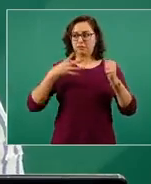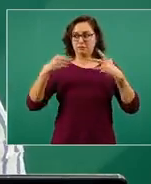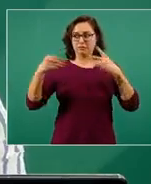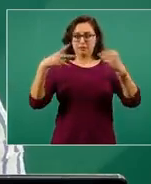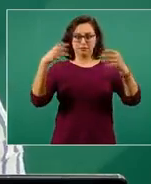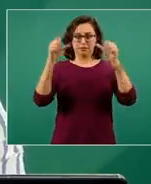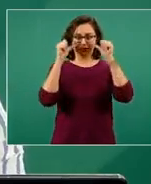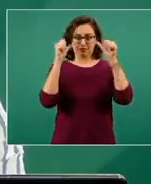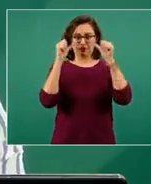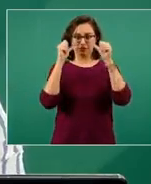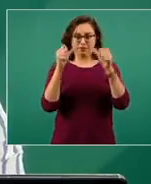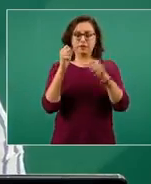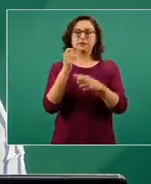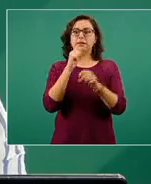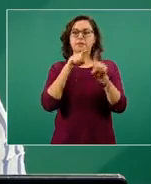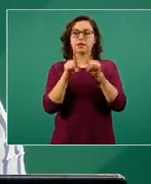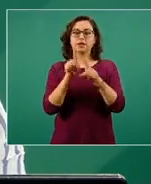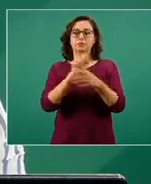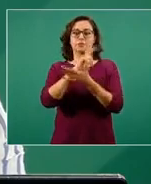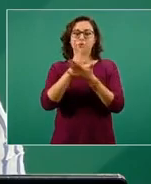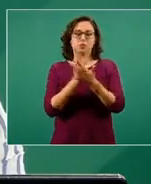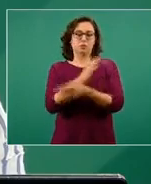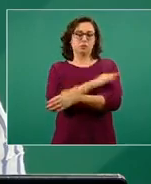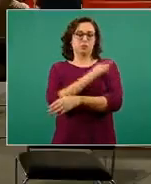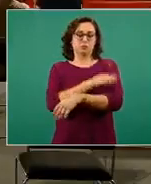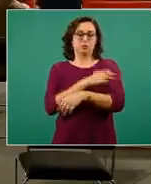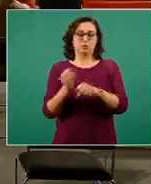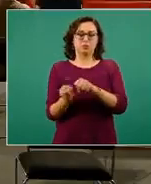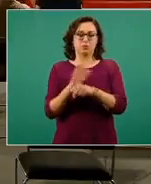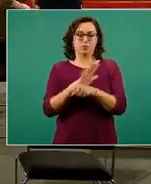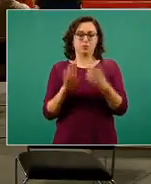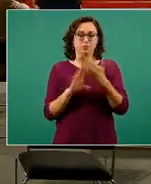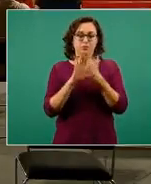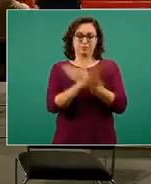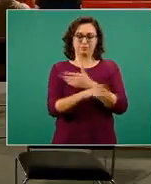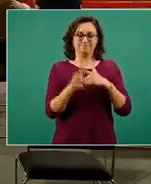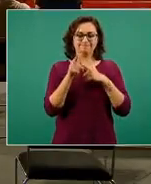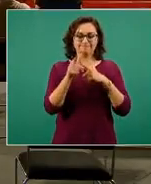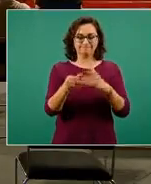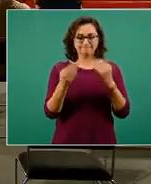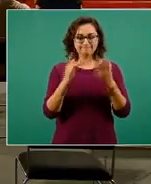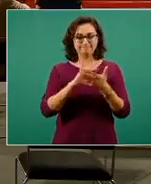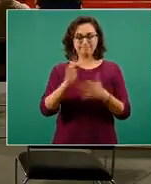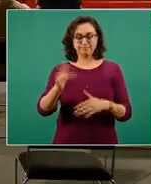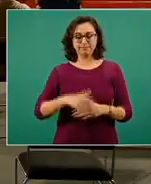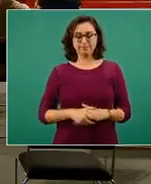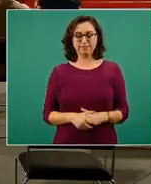momento en el programa de vacunación contra COVID. Seguimos. Muchas gracias.